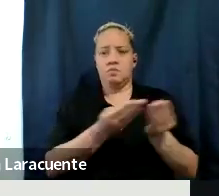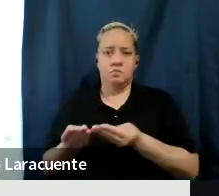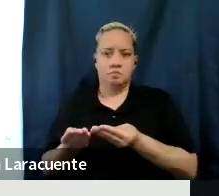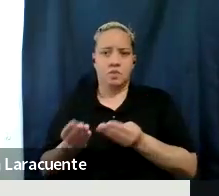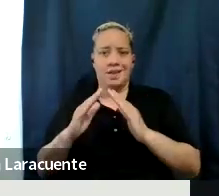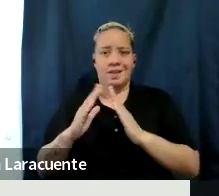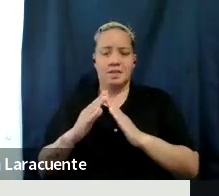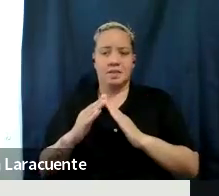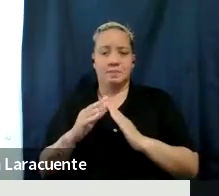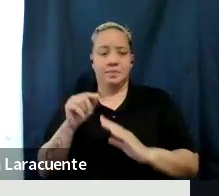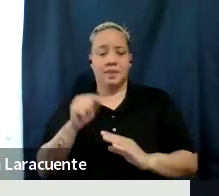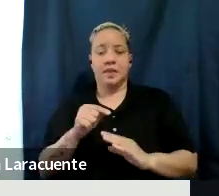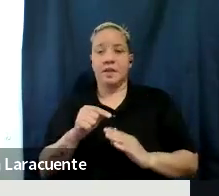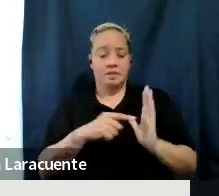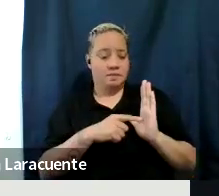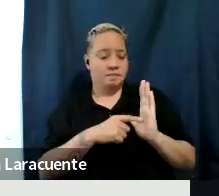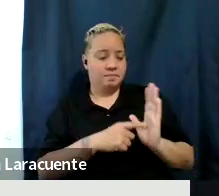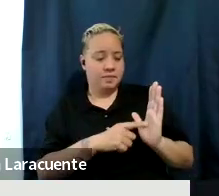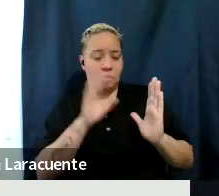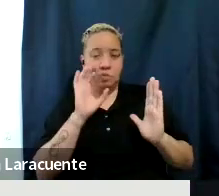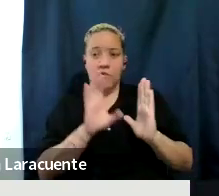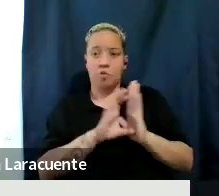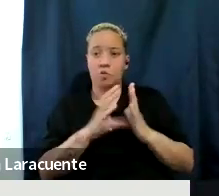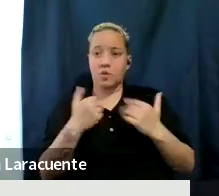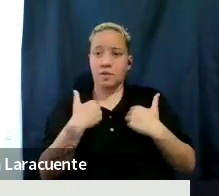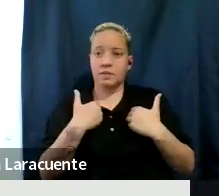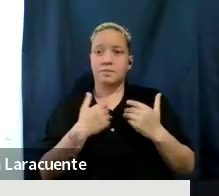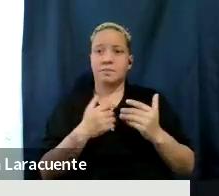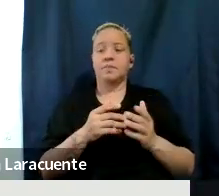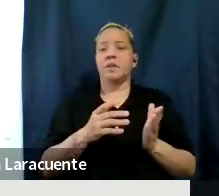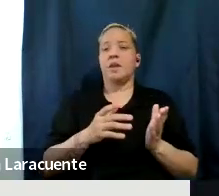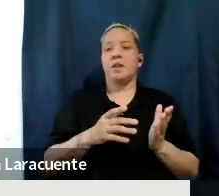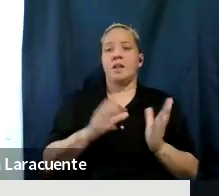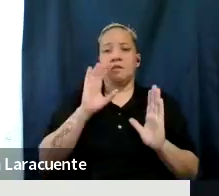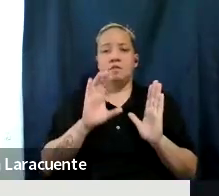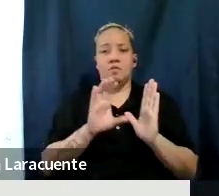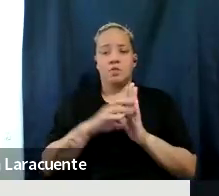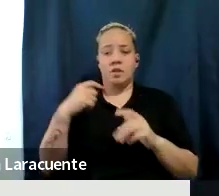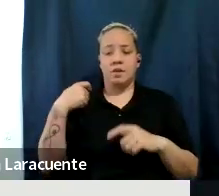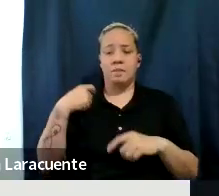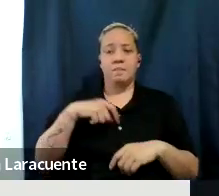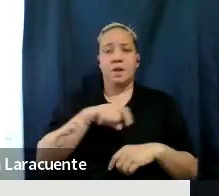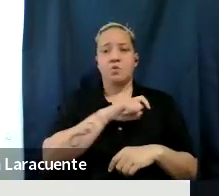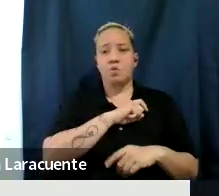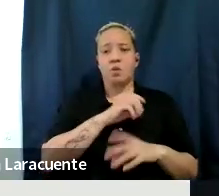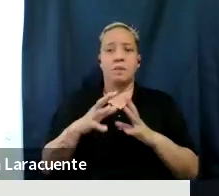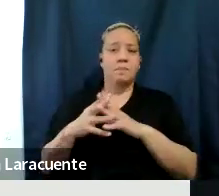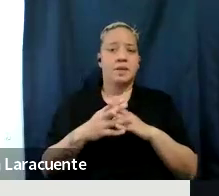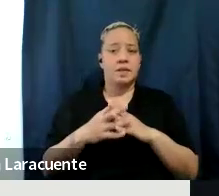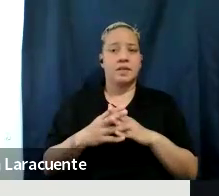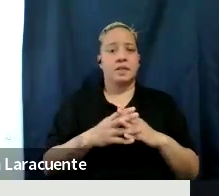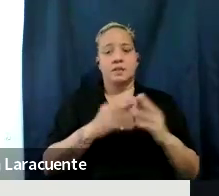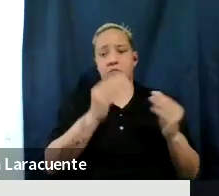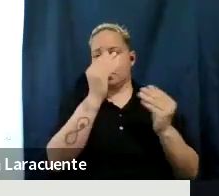Esa publicación ilustrada se titulaba La Ilustración Española y Americana, por tanto, que traía noticias